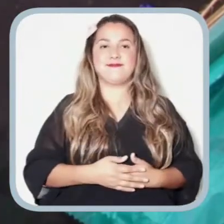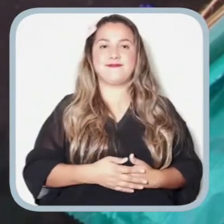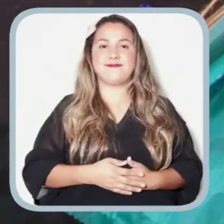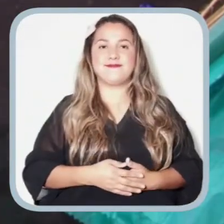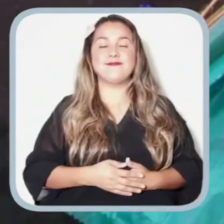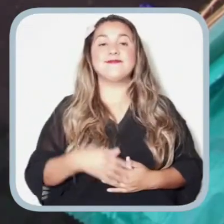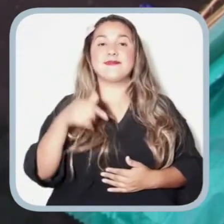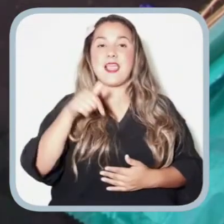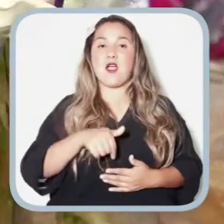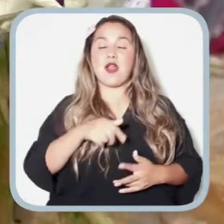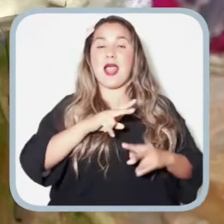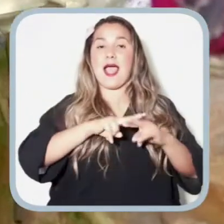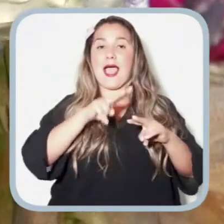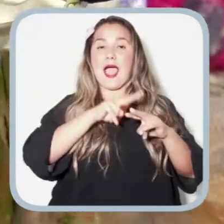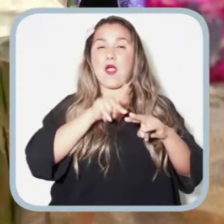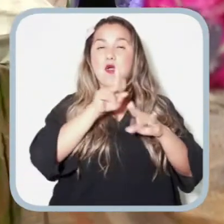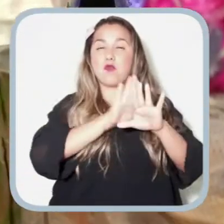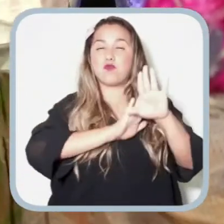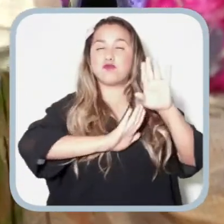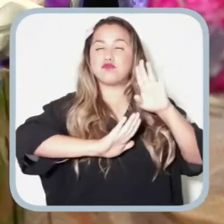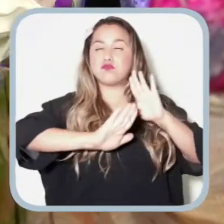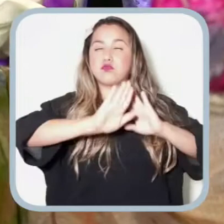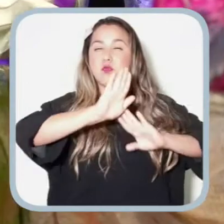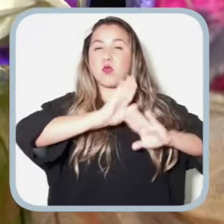aquí hago esto con cuidadito